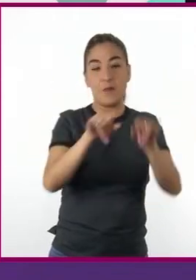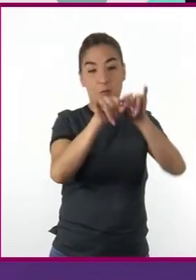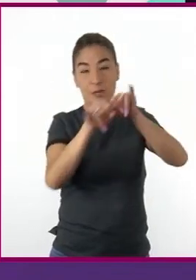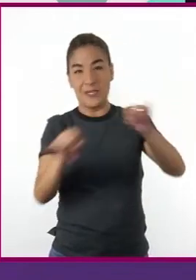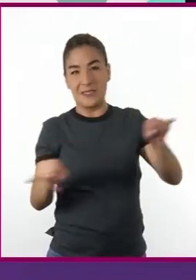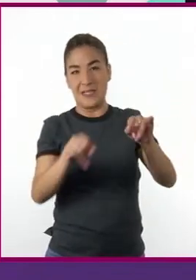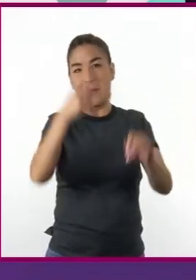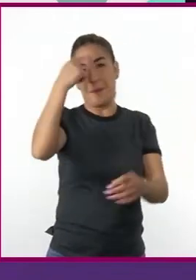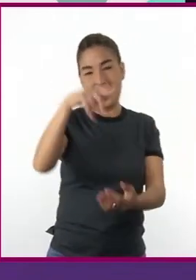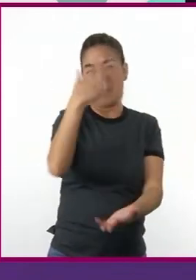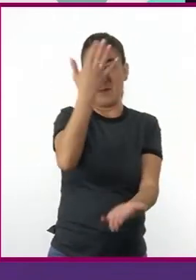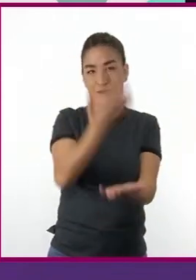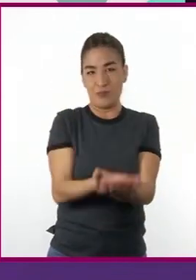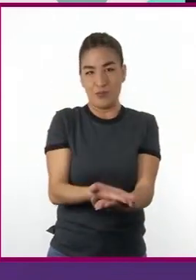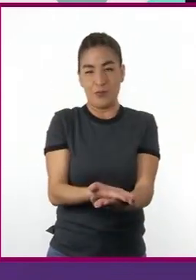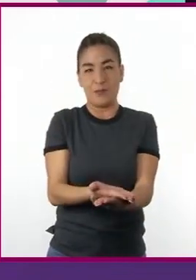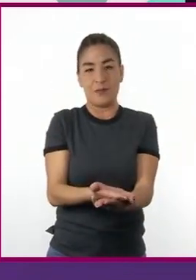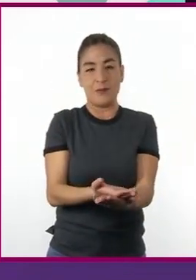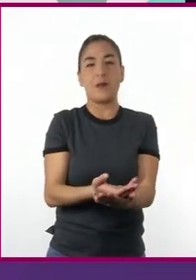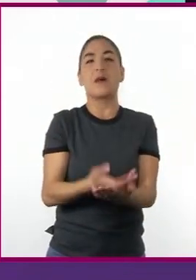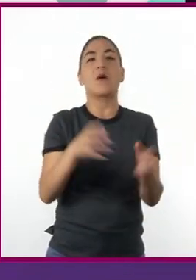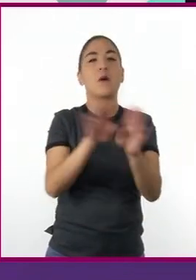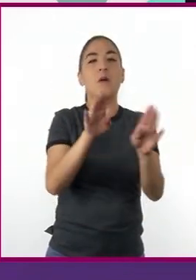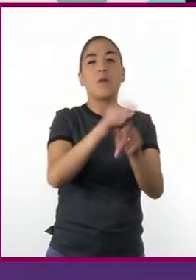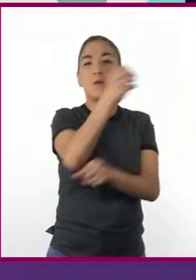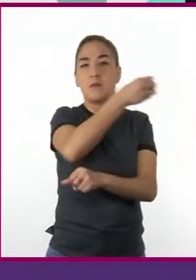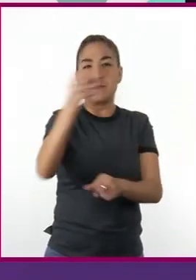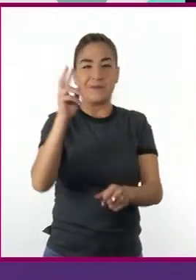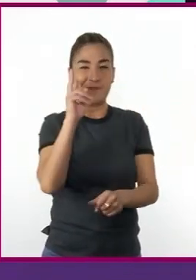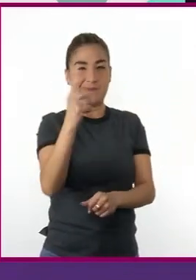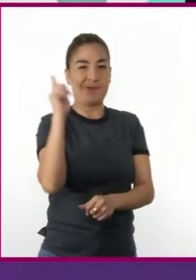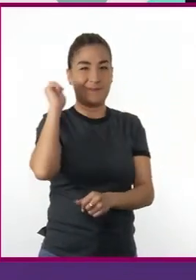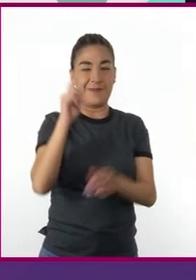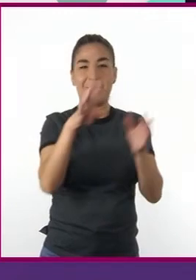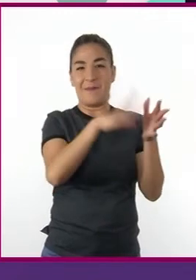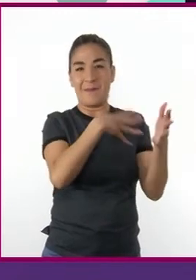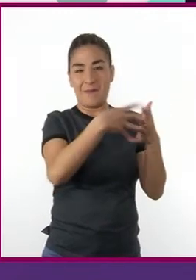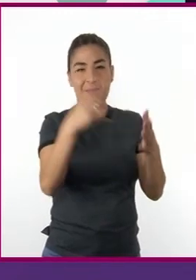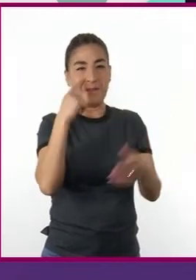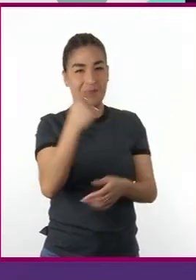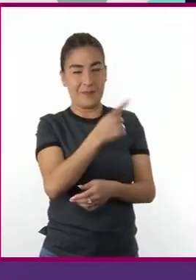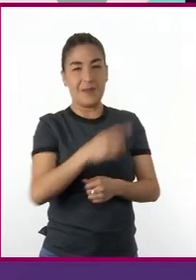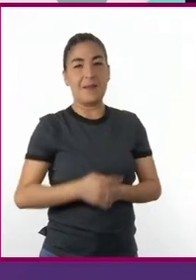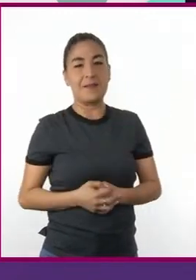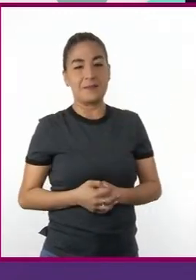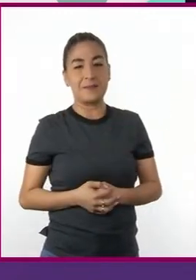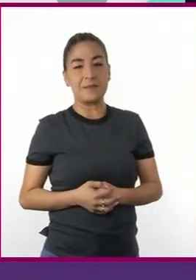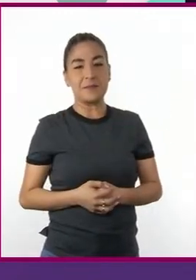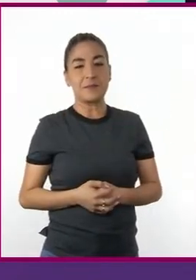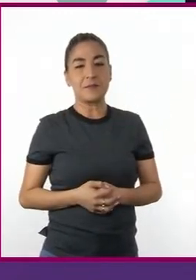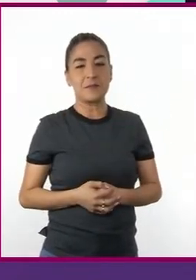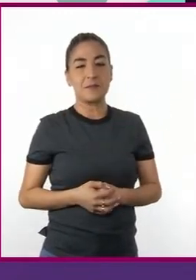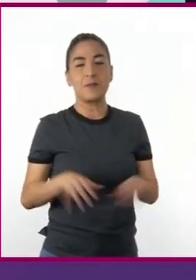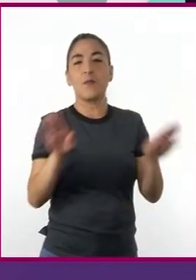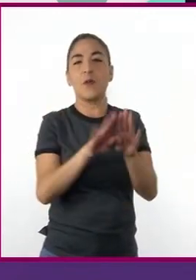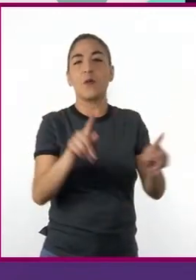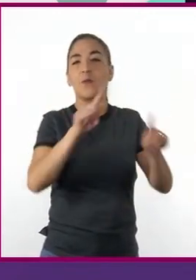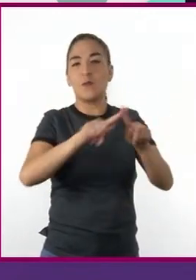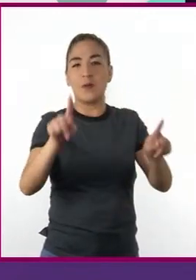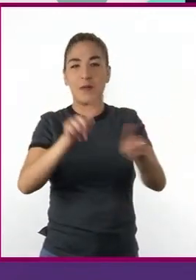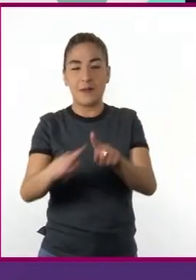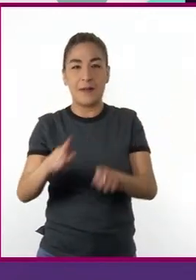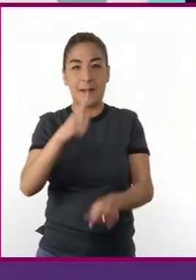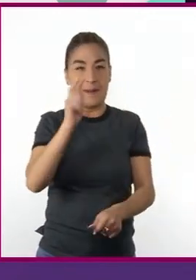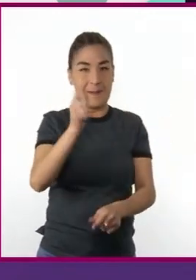caída, y los organizamos como se muestra en la tabla. Procedemos a calcular la diferencia entre los dos